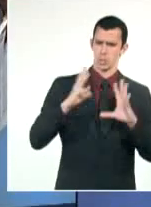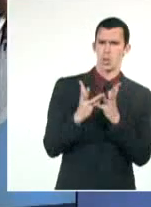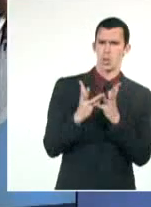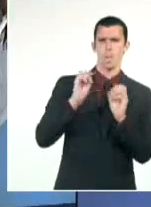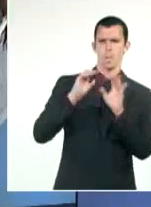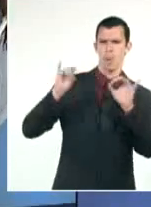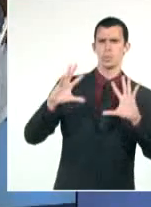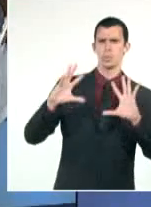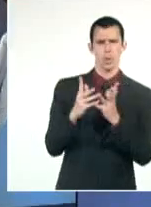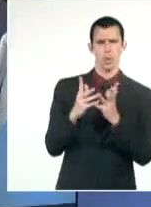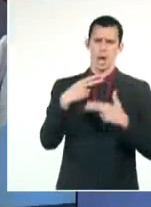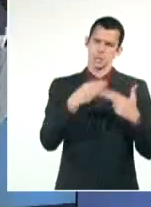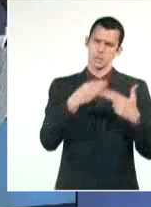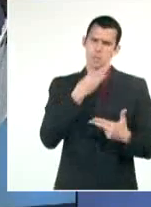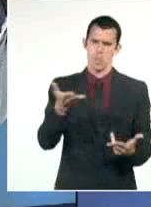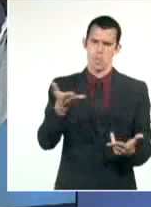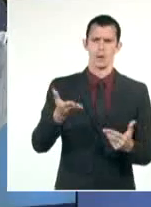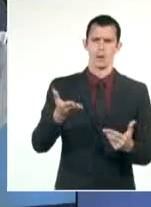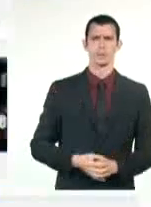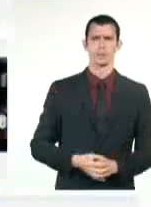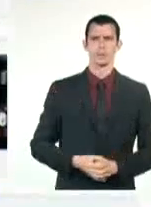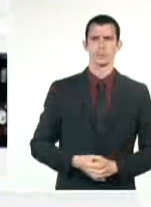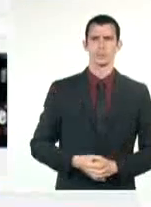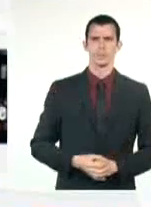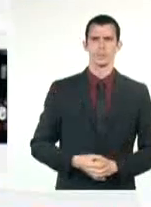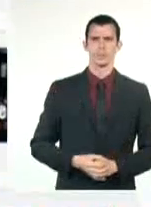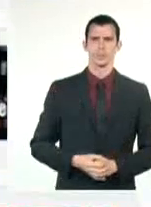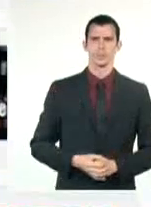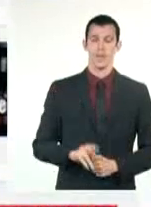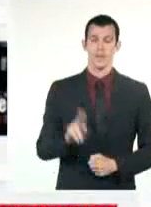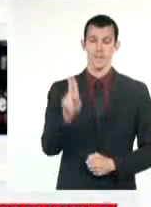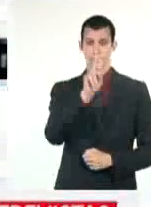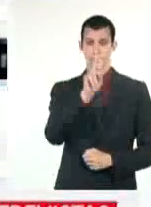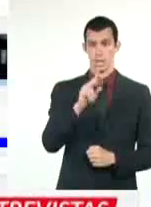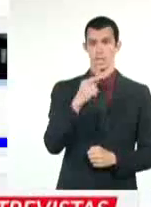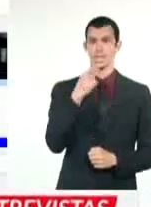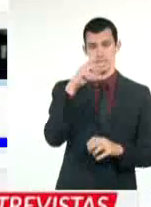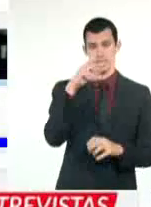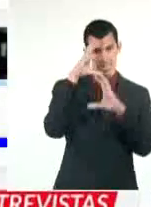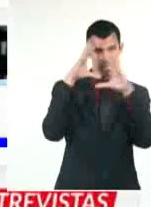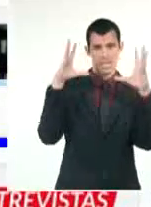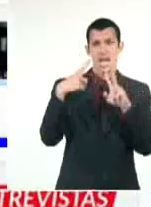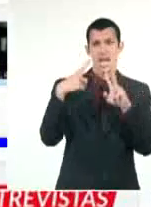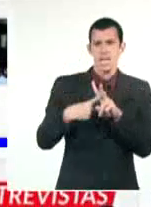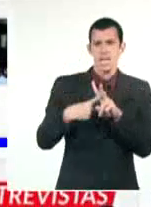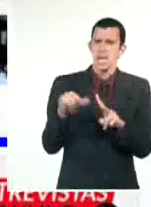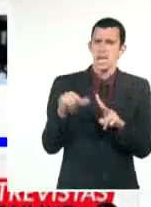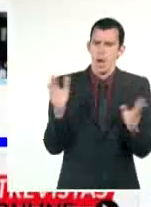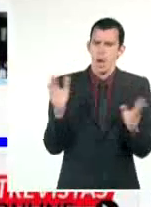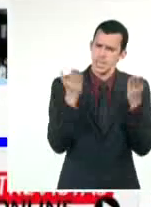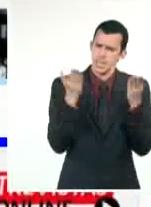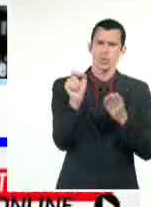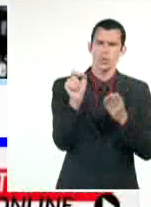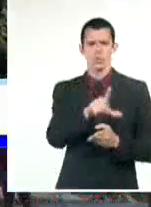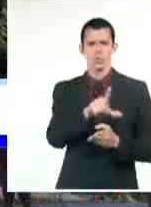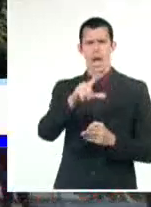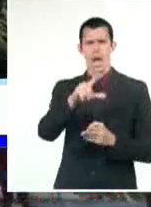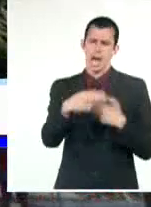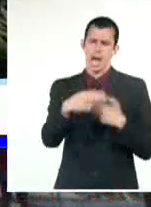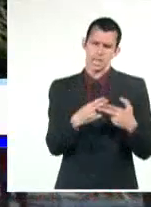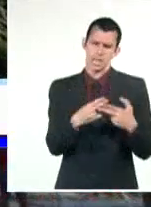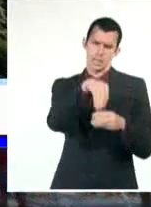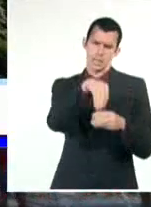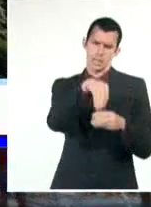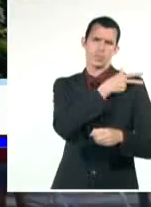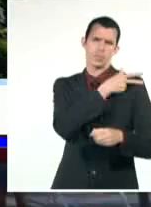de la Casa de Ciencia y Progreso. El diario Venceremos informa que la institución pretende ampliar la actividad